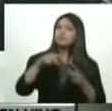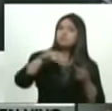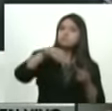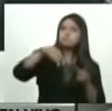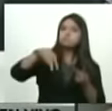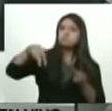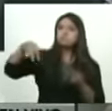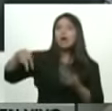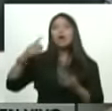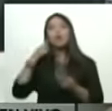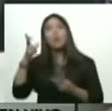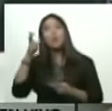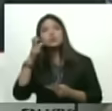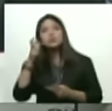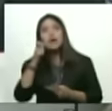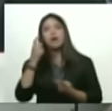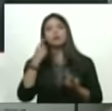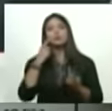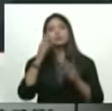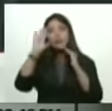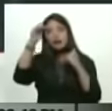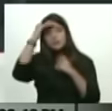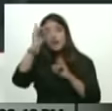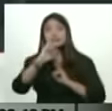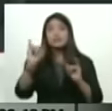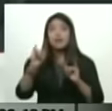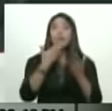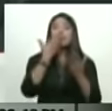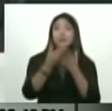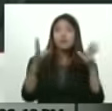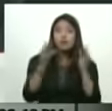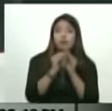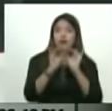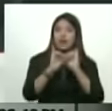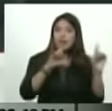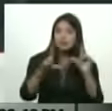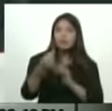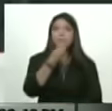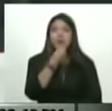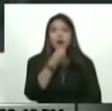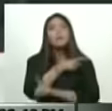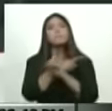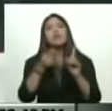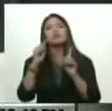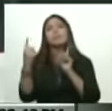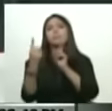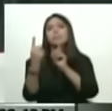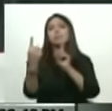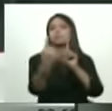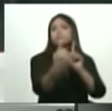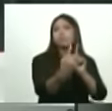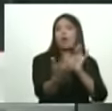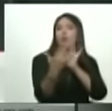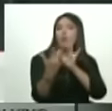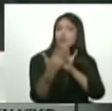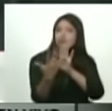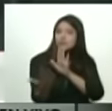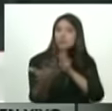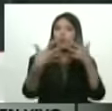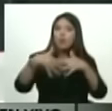supuesto escuchando aún más, ¿no?, ya los planteamientos que hacían a través del micrófono, pero también cara a cara, ¿no?, ese acercamiento con